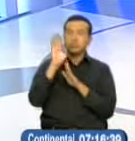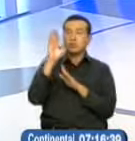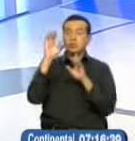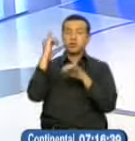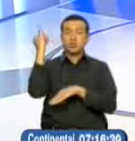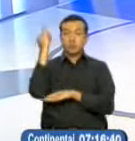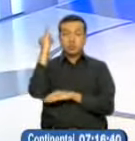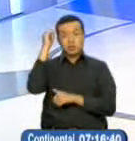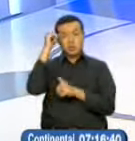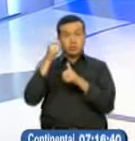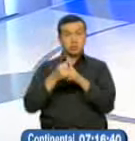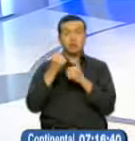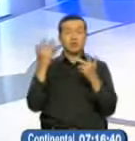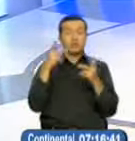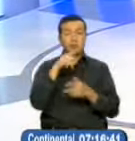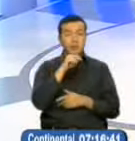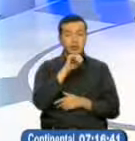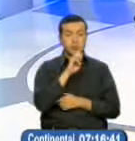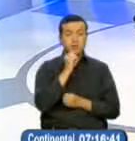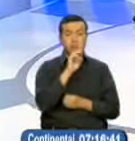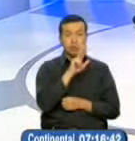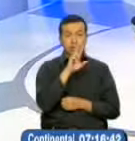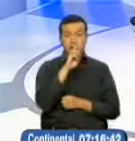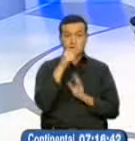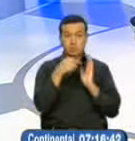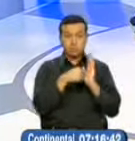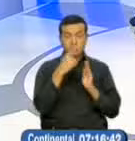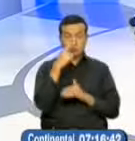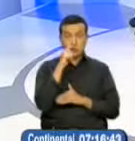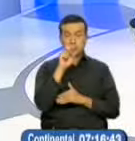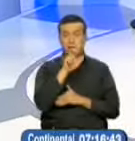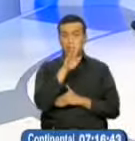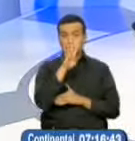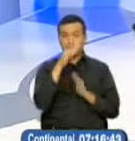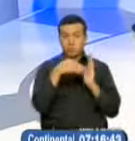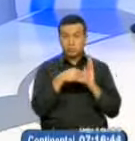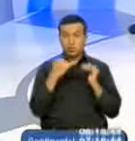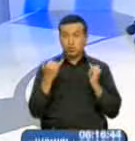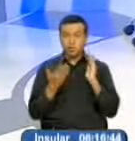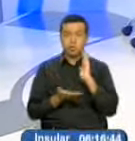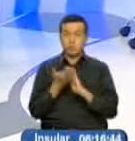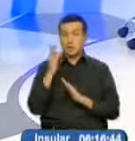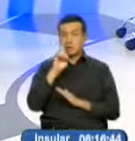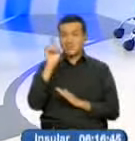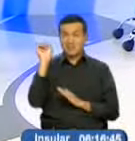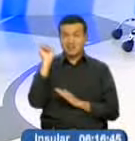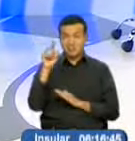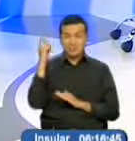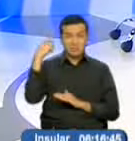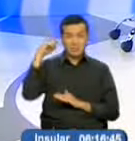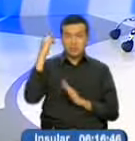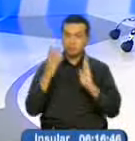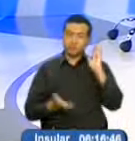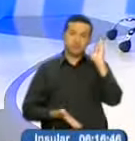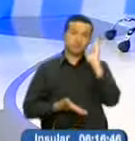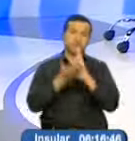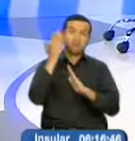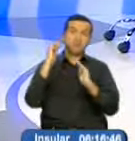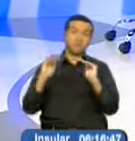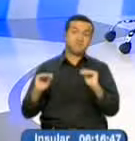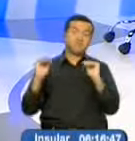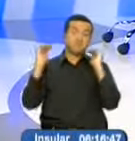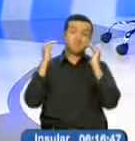industria. Recordemos que pasamos de un PIB de 36 mil millones, 34 mil millones a un PIB de 100 mil millones. Es decir, es innegable todo lo que hemos crecido